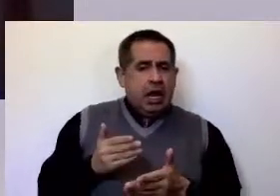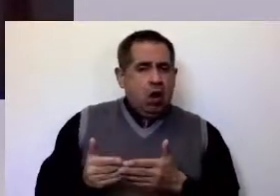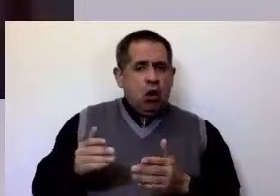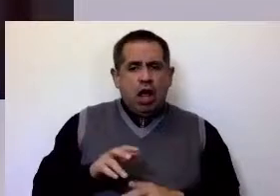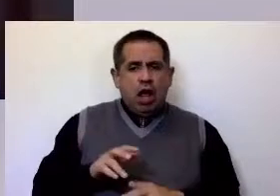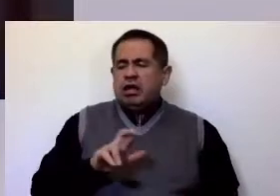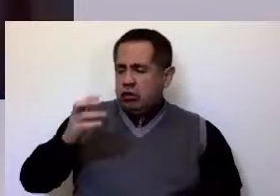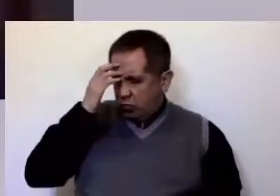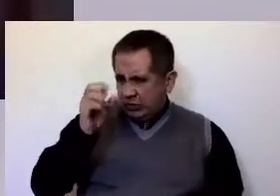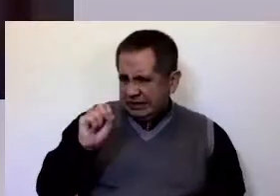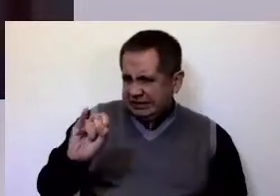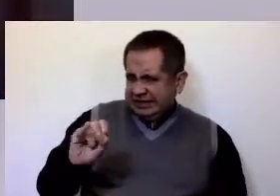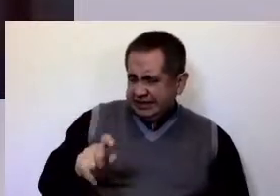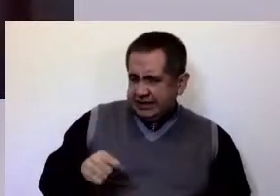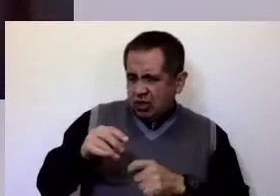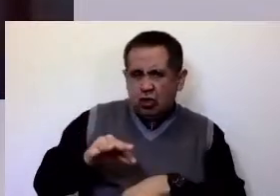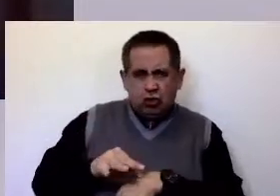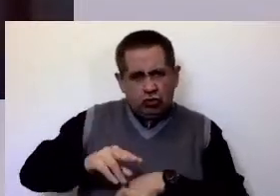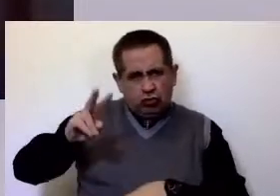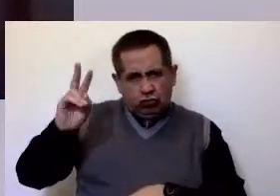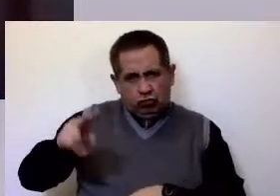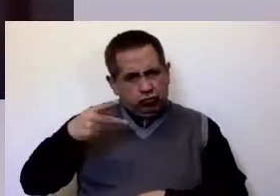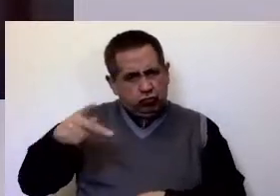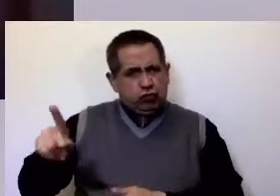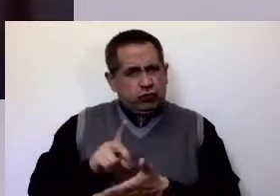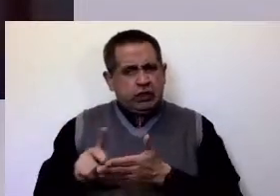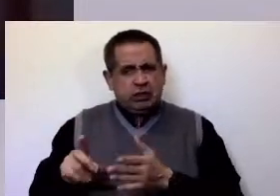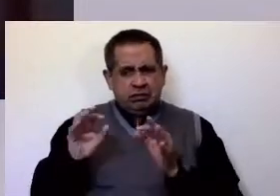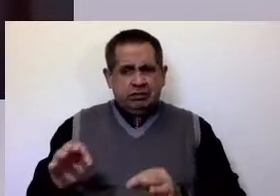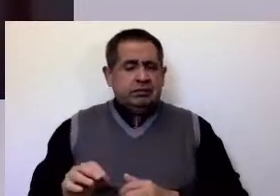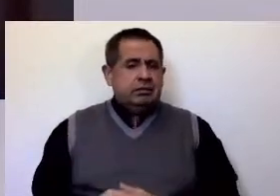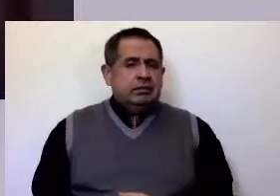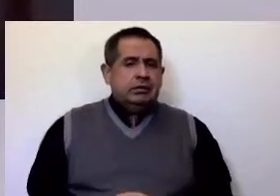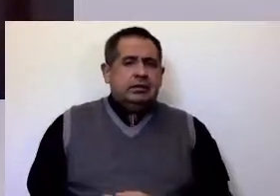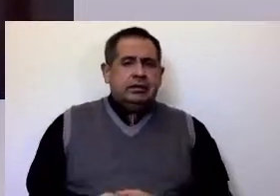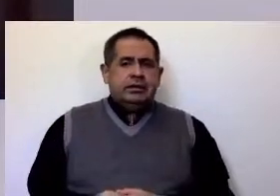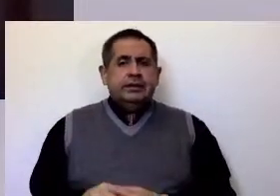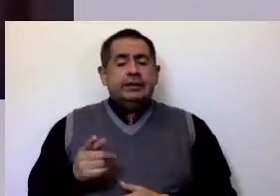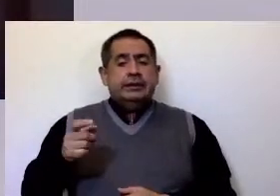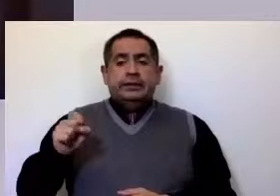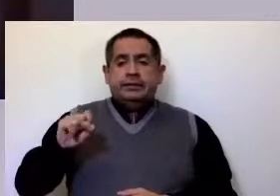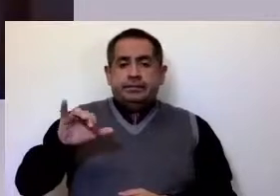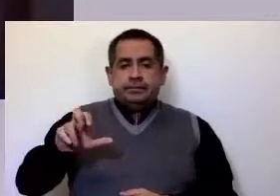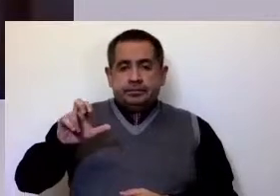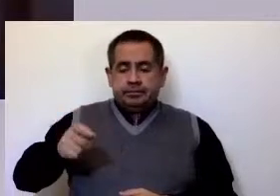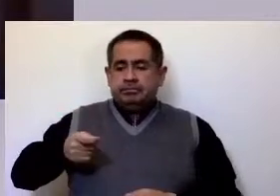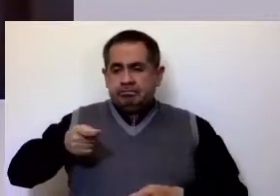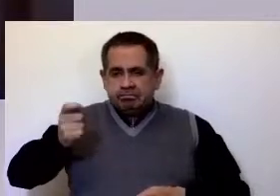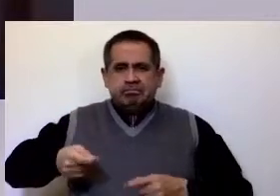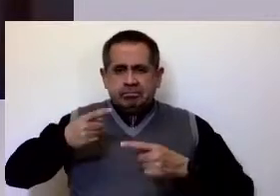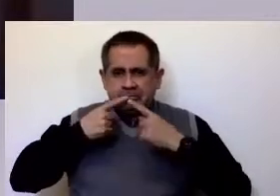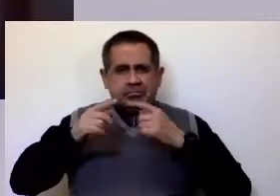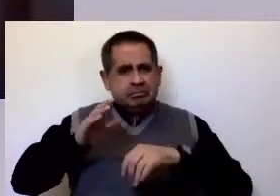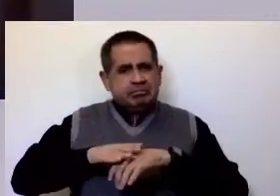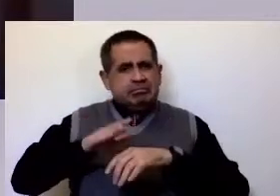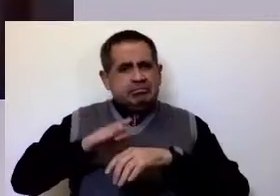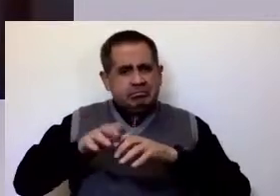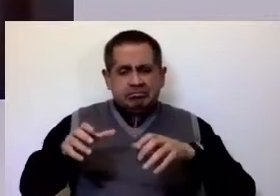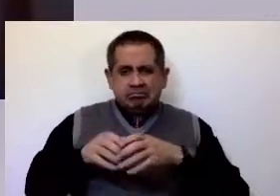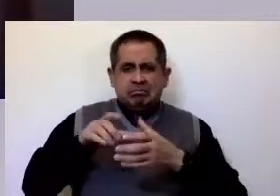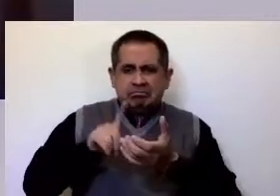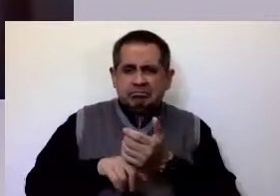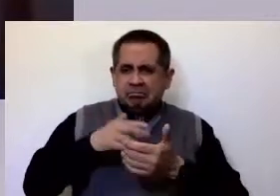como auténticos derechos a los que la corte va adoptando de nuevos y más precisos contenidos